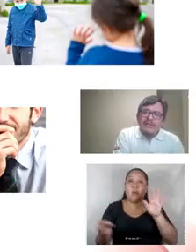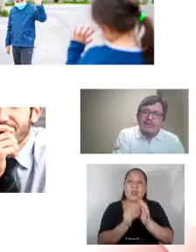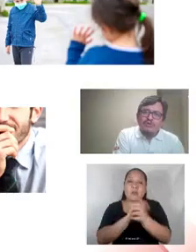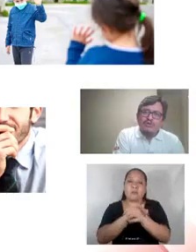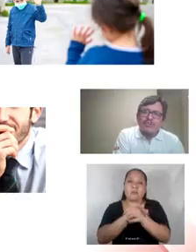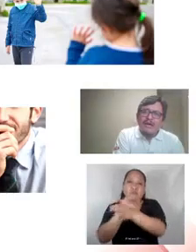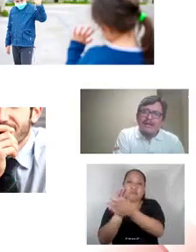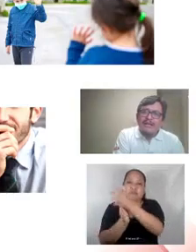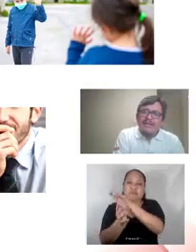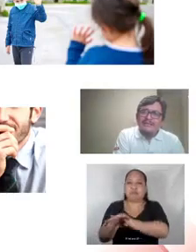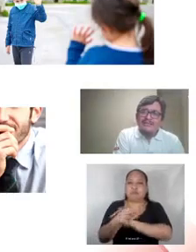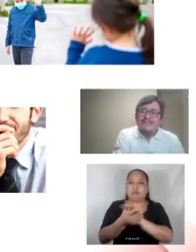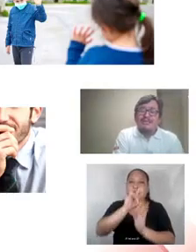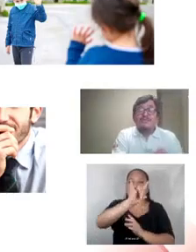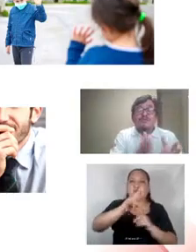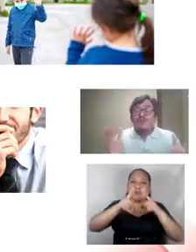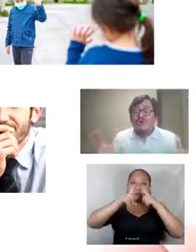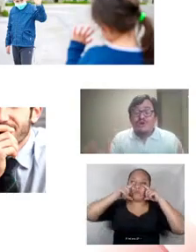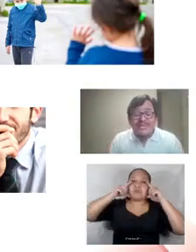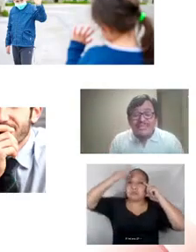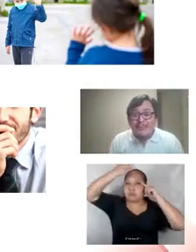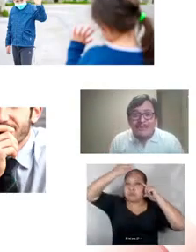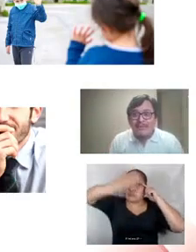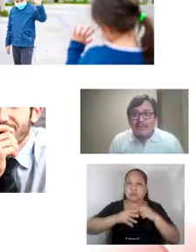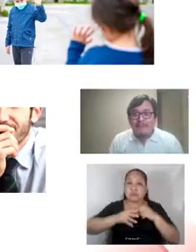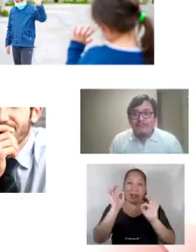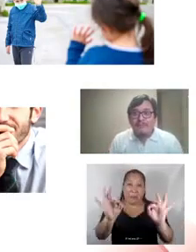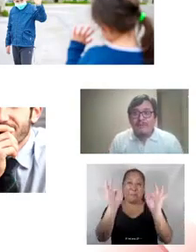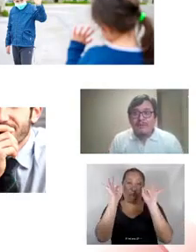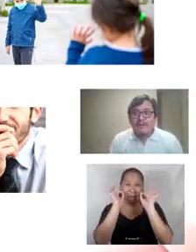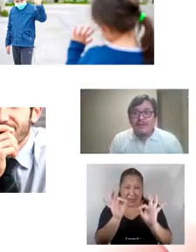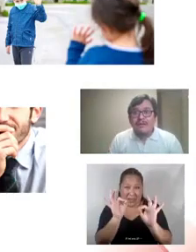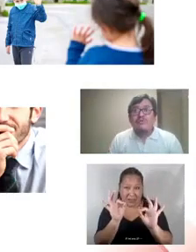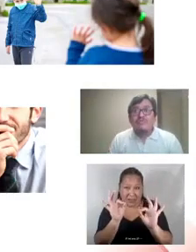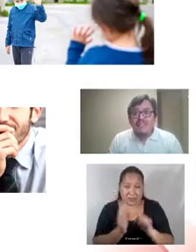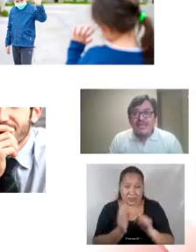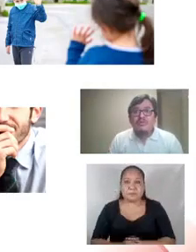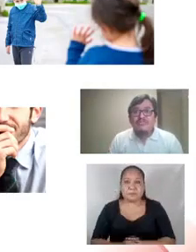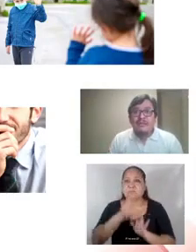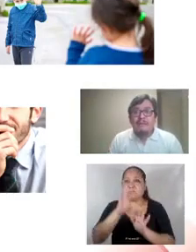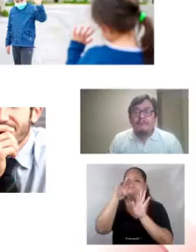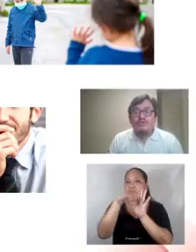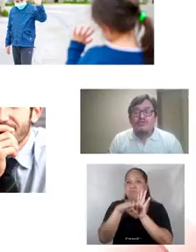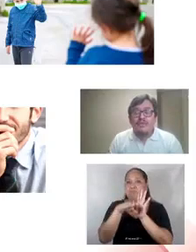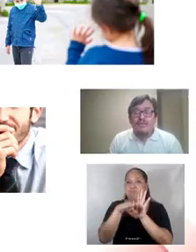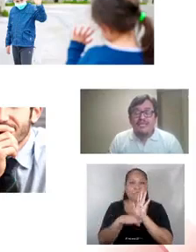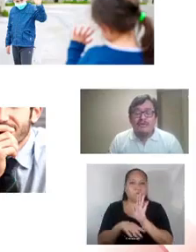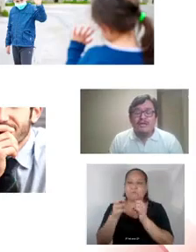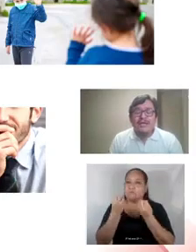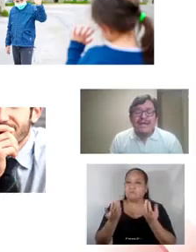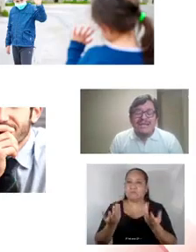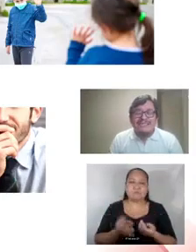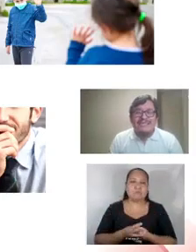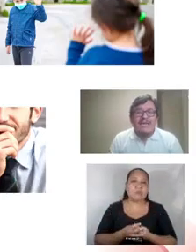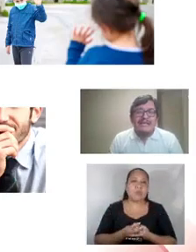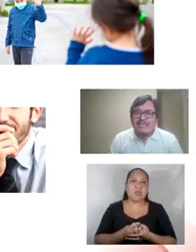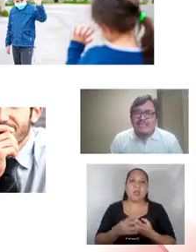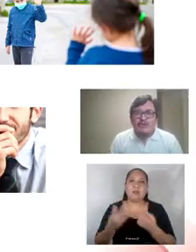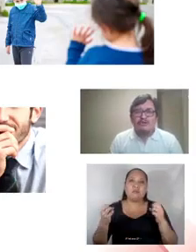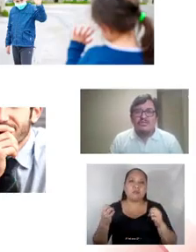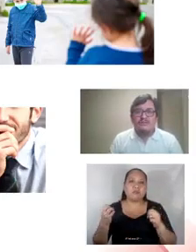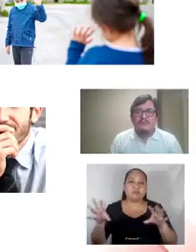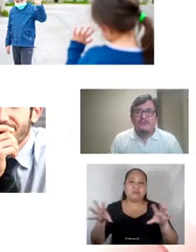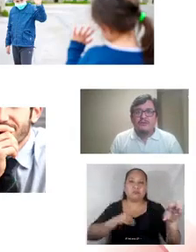manos y al uso de mascarillas, si lo hacemos todo correctamente, reduciría nuestra posibilidad de contagio casi